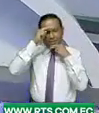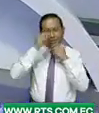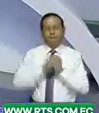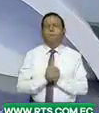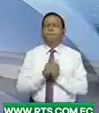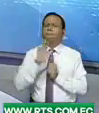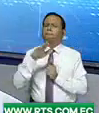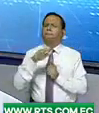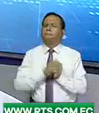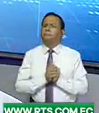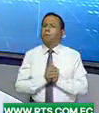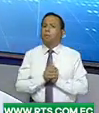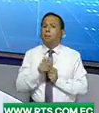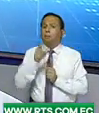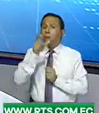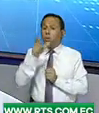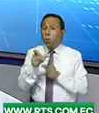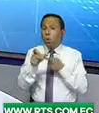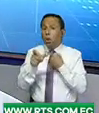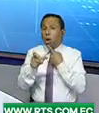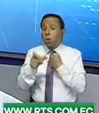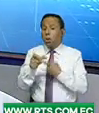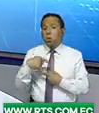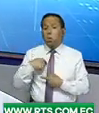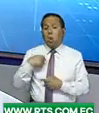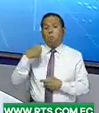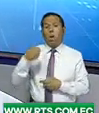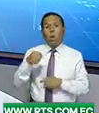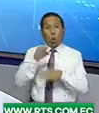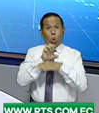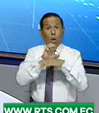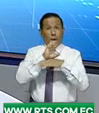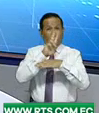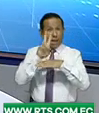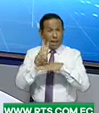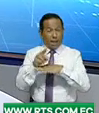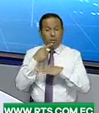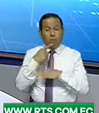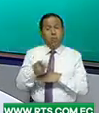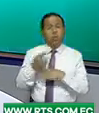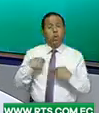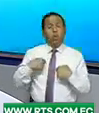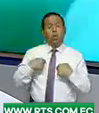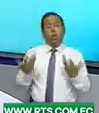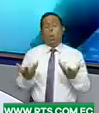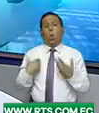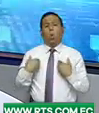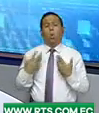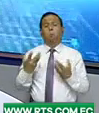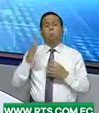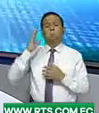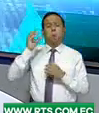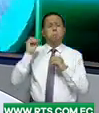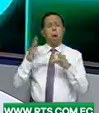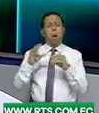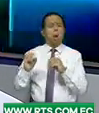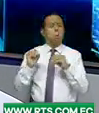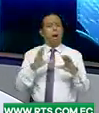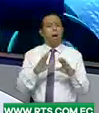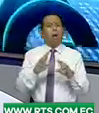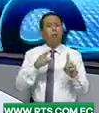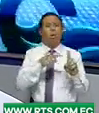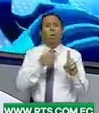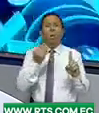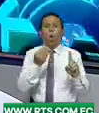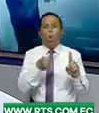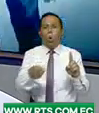Un supuesto pastor con presuntos poderes curativos está acusado de haber violado a una adolescente en el sur de Quito. Este acto